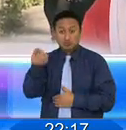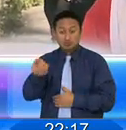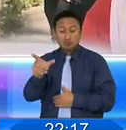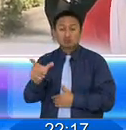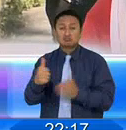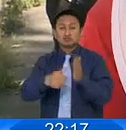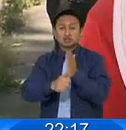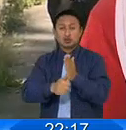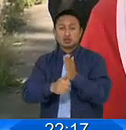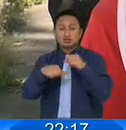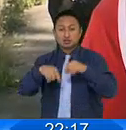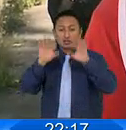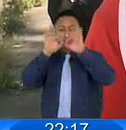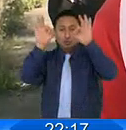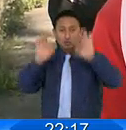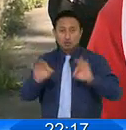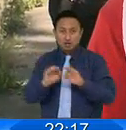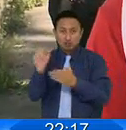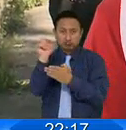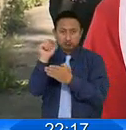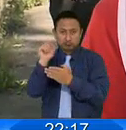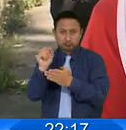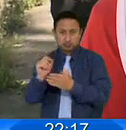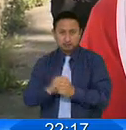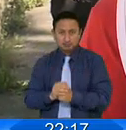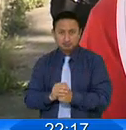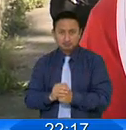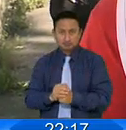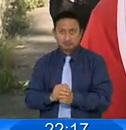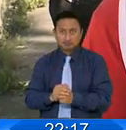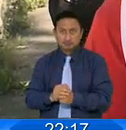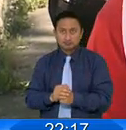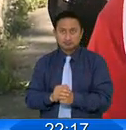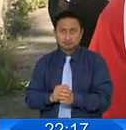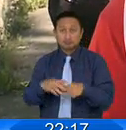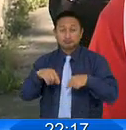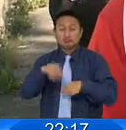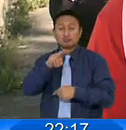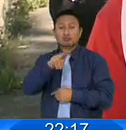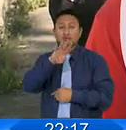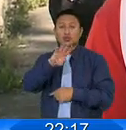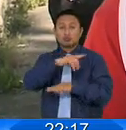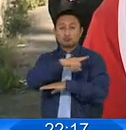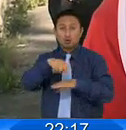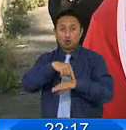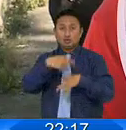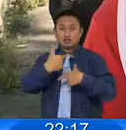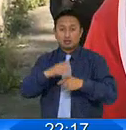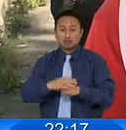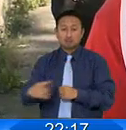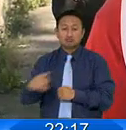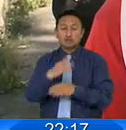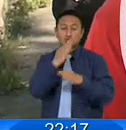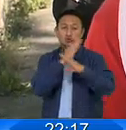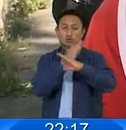cédula, llenar el formulario correspondiente y en 24 horas estaría ya generando la aplicación de la